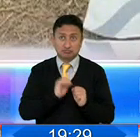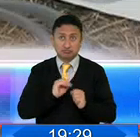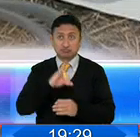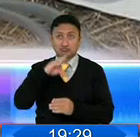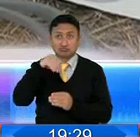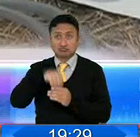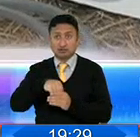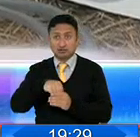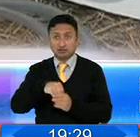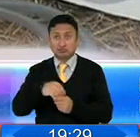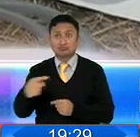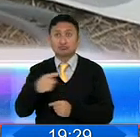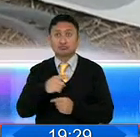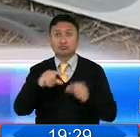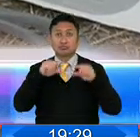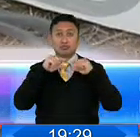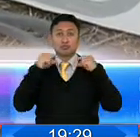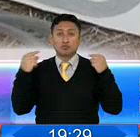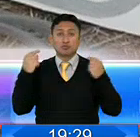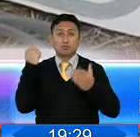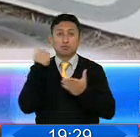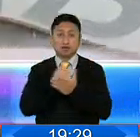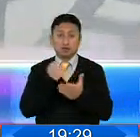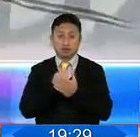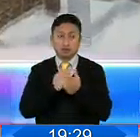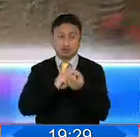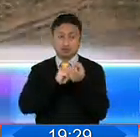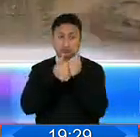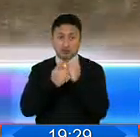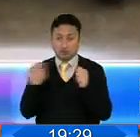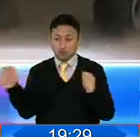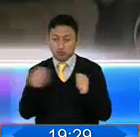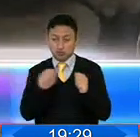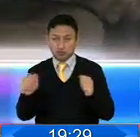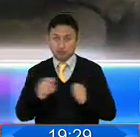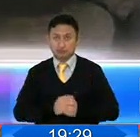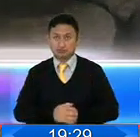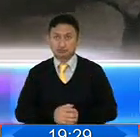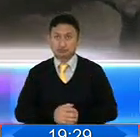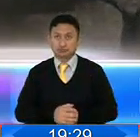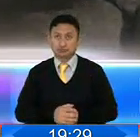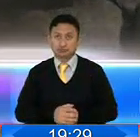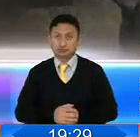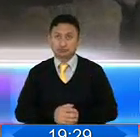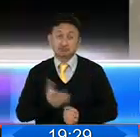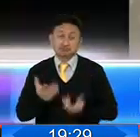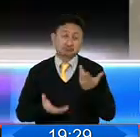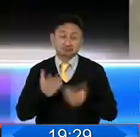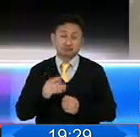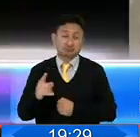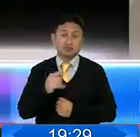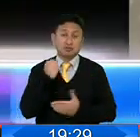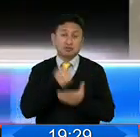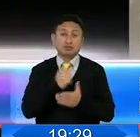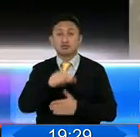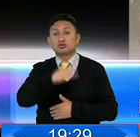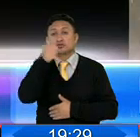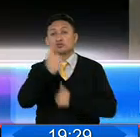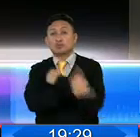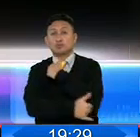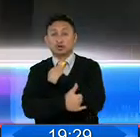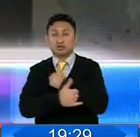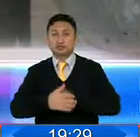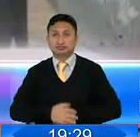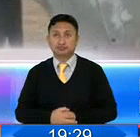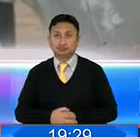interior unos stickers de una matrícula que iban a ser pegados en esta aeronave, que presumiblemente son de otro país de origen